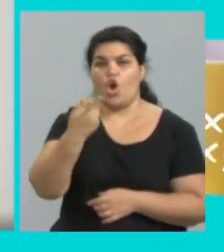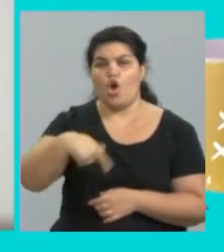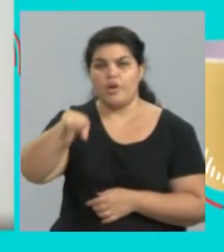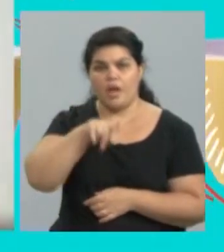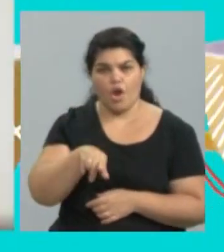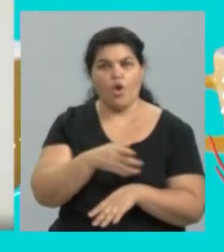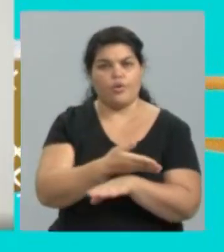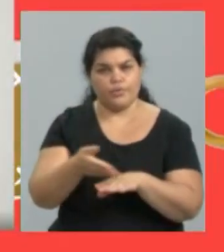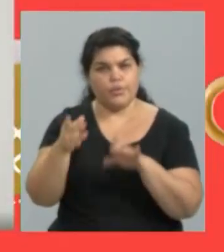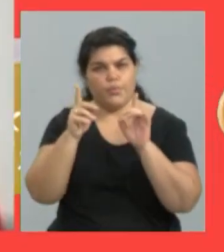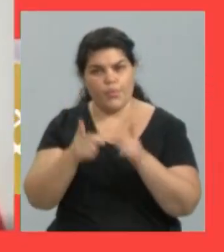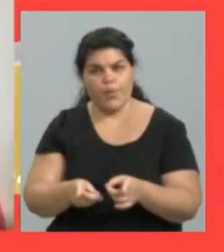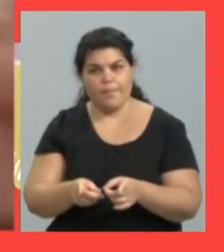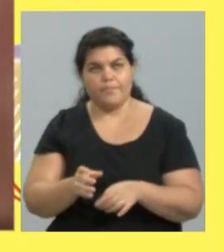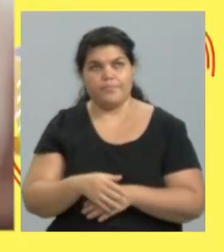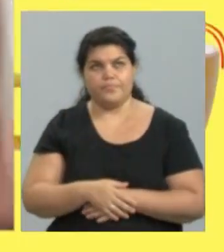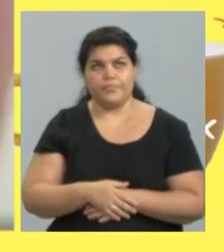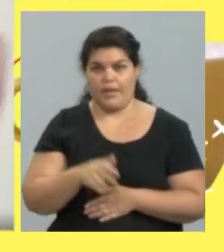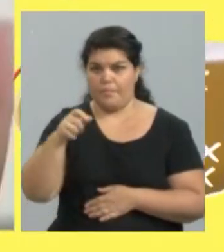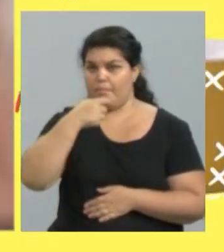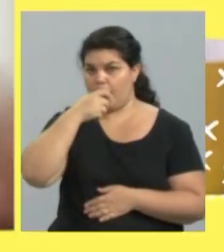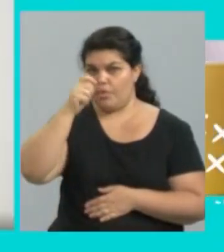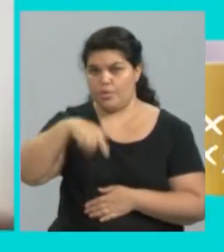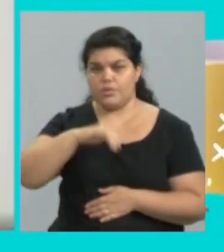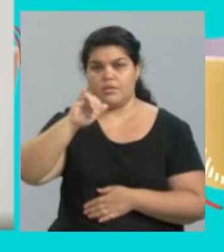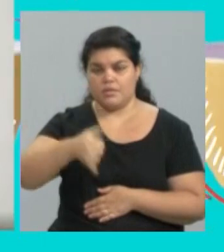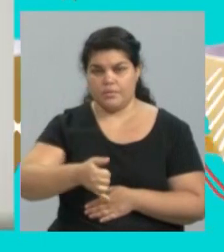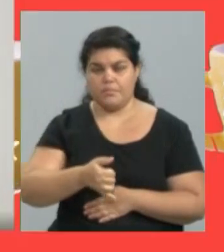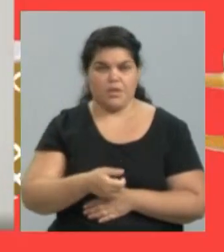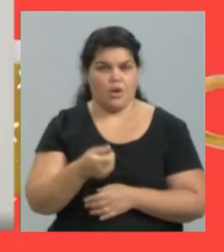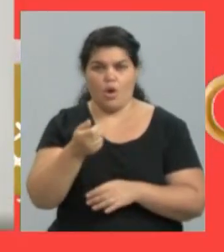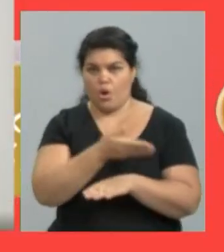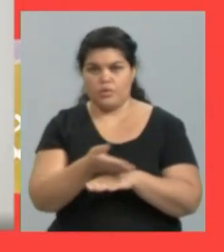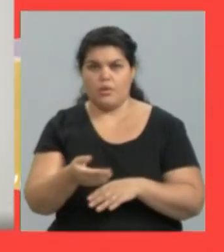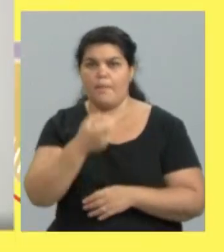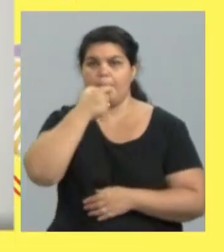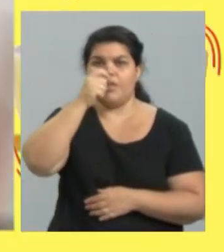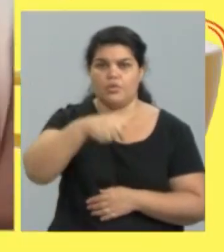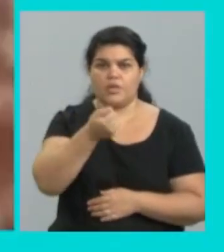siguen funcionando. O sea, acá en la delegación de Mendoza tenemos el correo que es